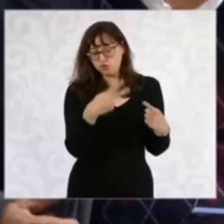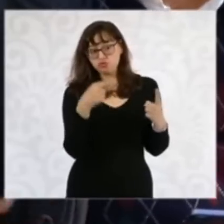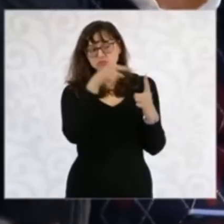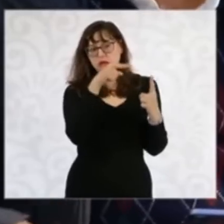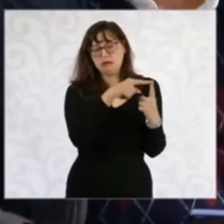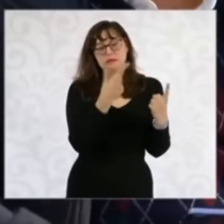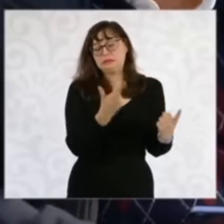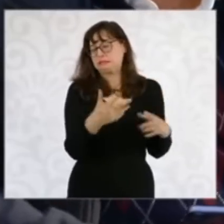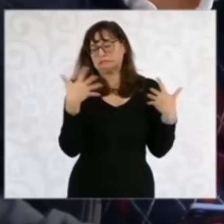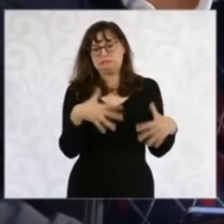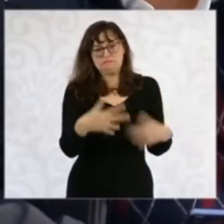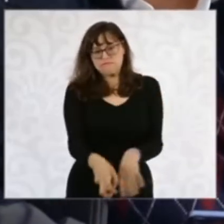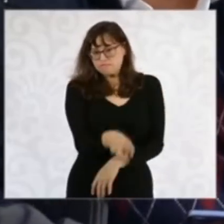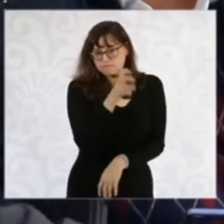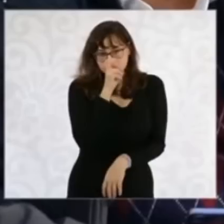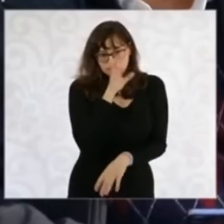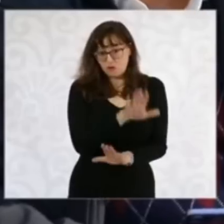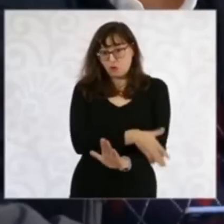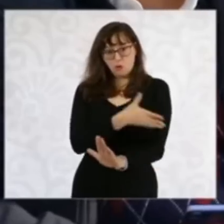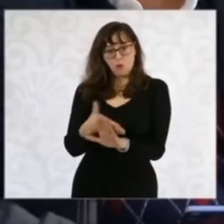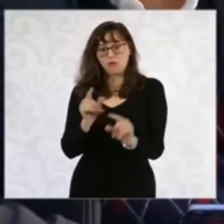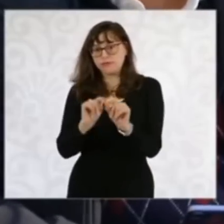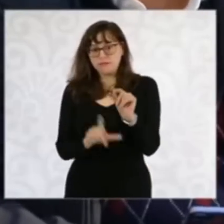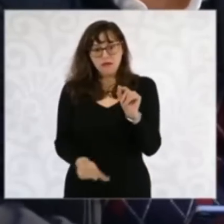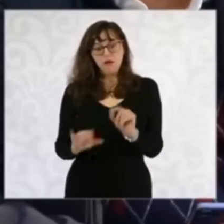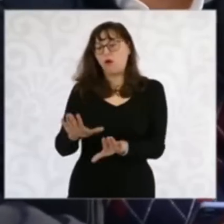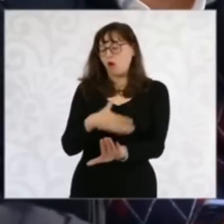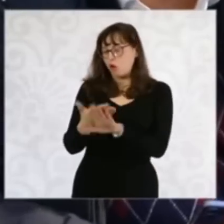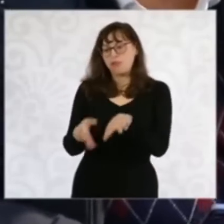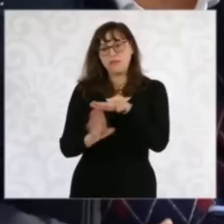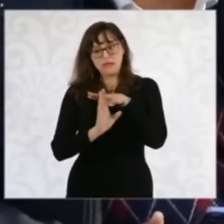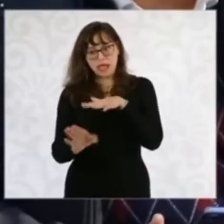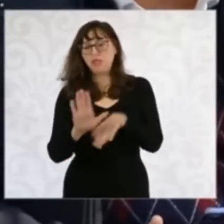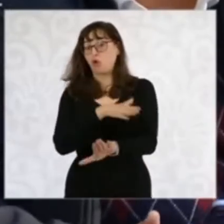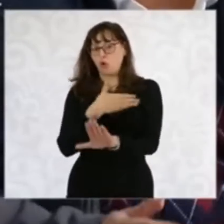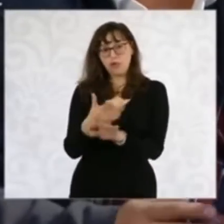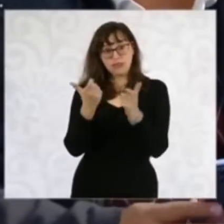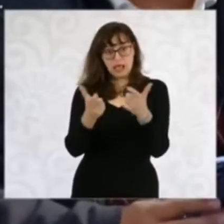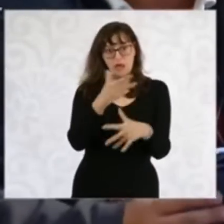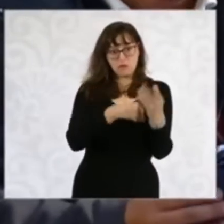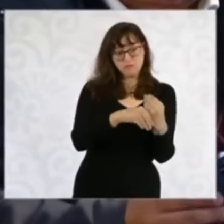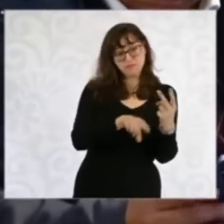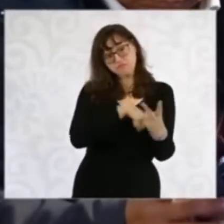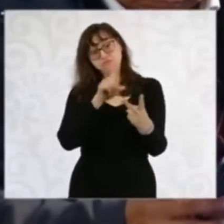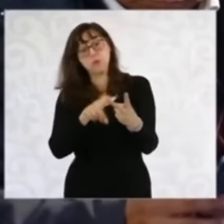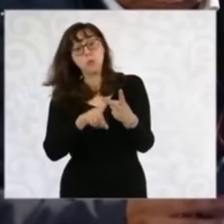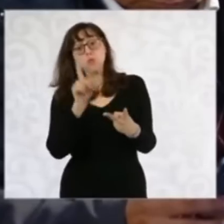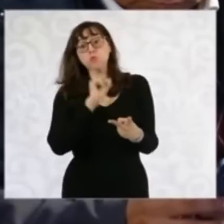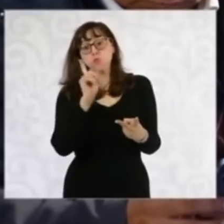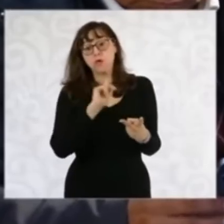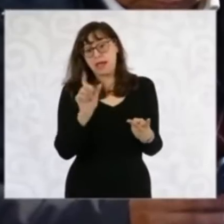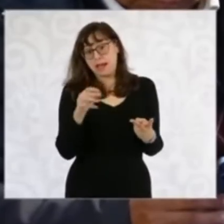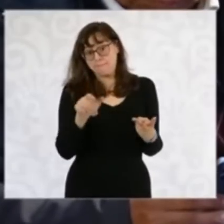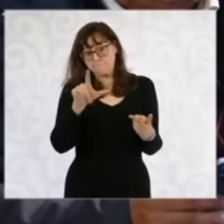hacia con México, el endurecimiento que se podría esperar en materia migratoria, económica. Y por el otro está pues la demócrata Kamala Harris, que aunque dista mucho